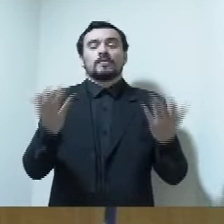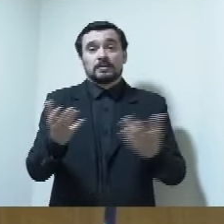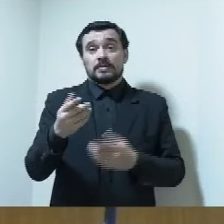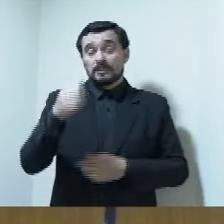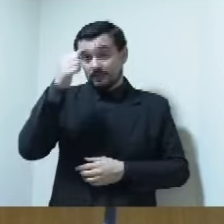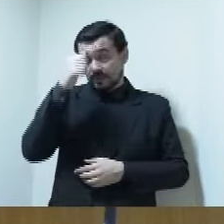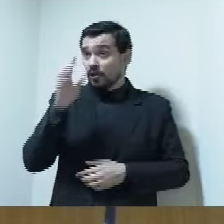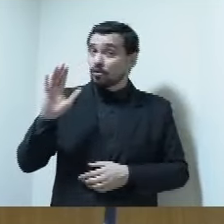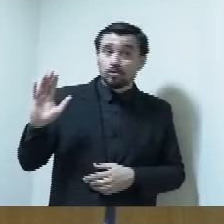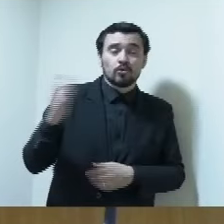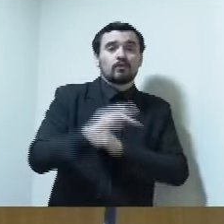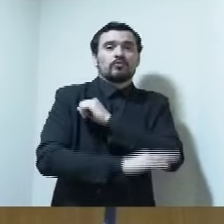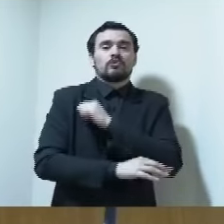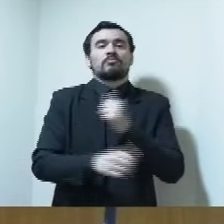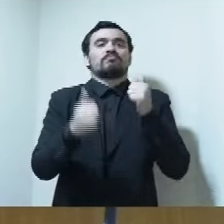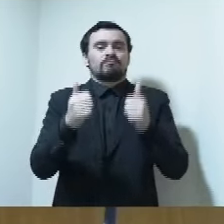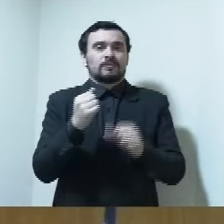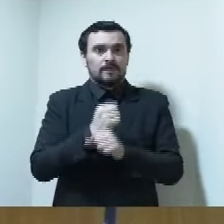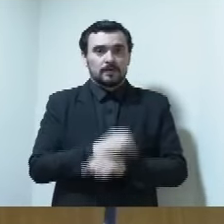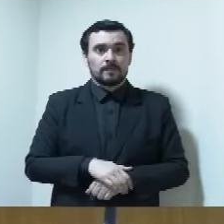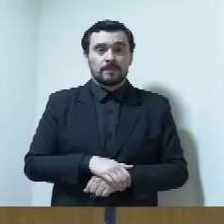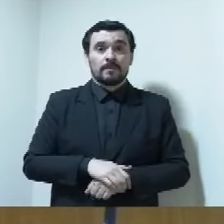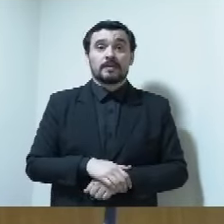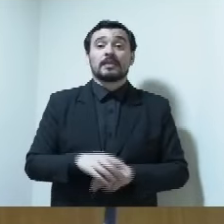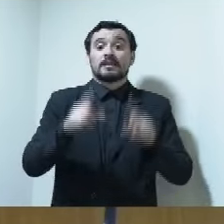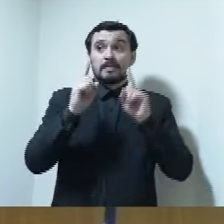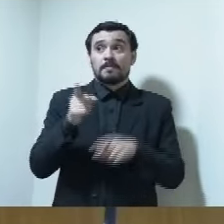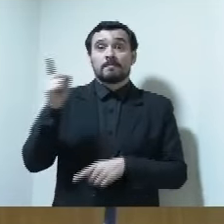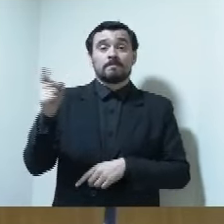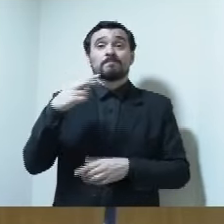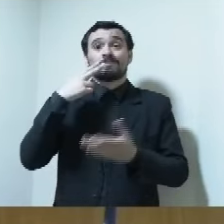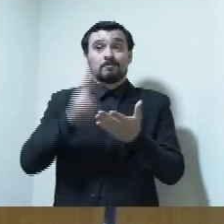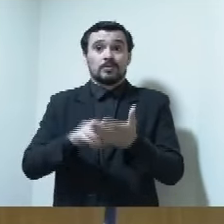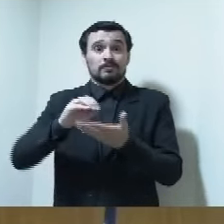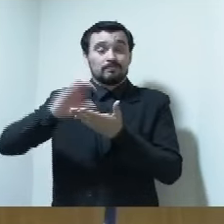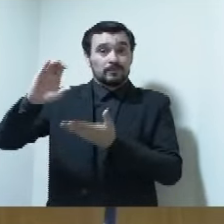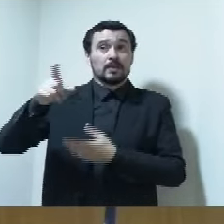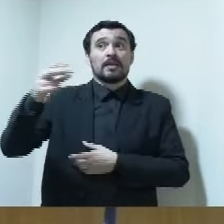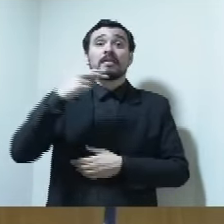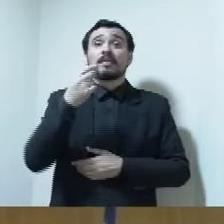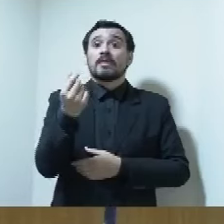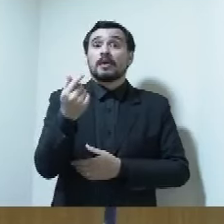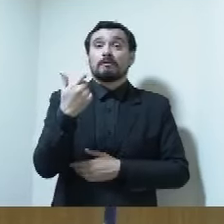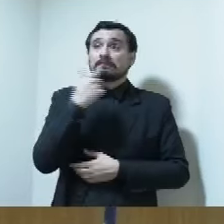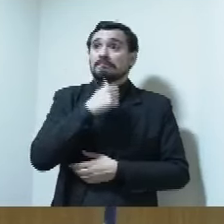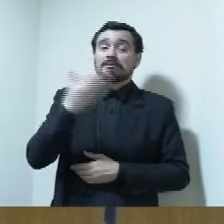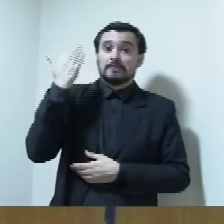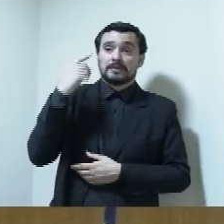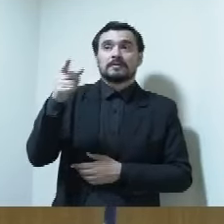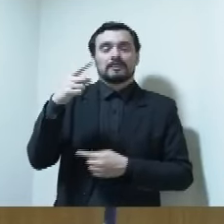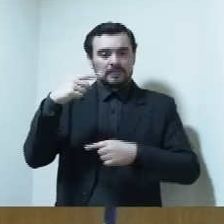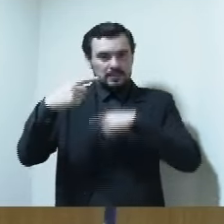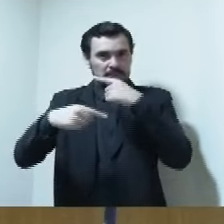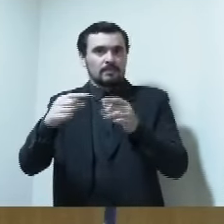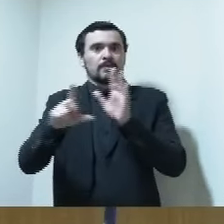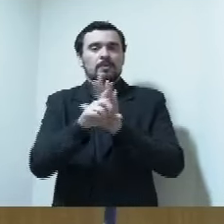lleguen al funcionariado público. En cuanto a la caja fiscal, extra, otra deuda histórica, es la reforma.